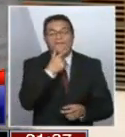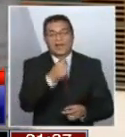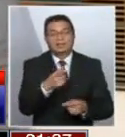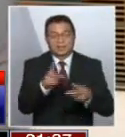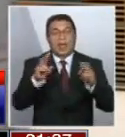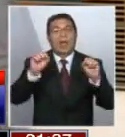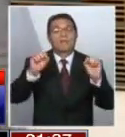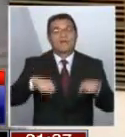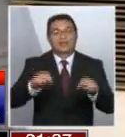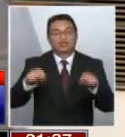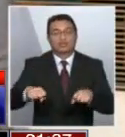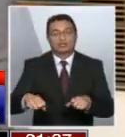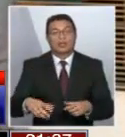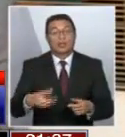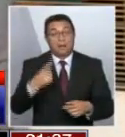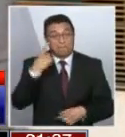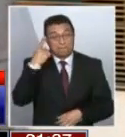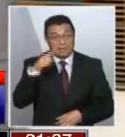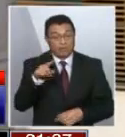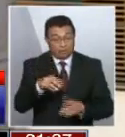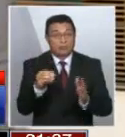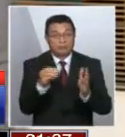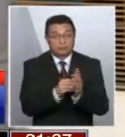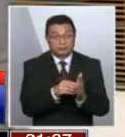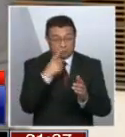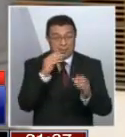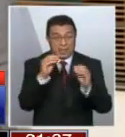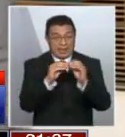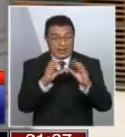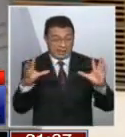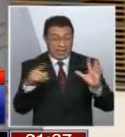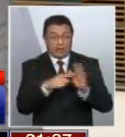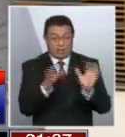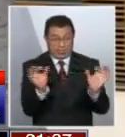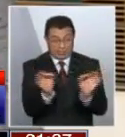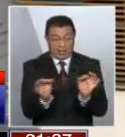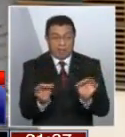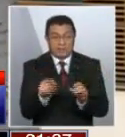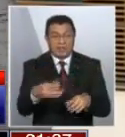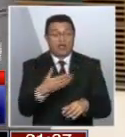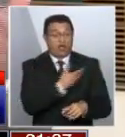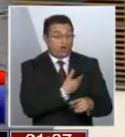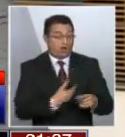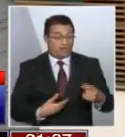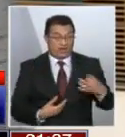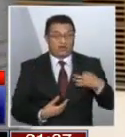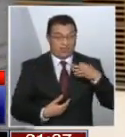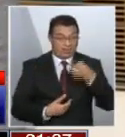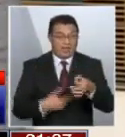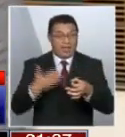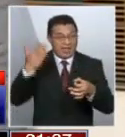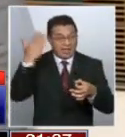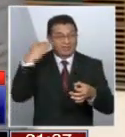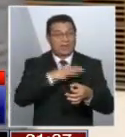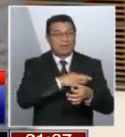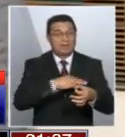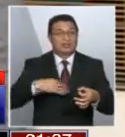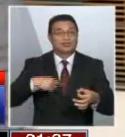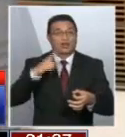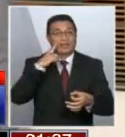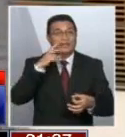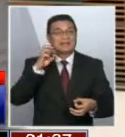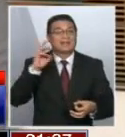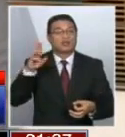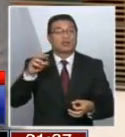la aprobación. Sin embargo, quedó muy explicitado, tanto por parte del gobierno, entonces era ministro del Interior Rodrigo